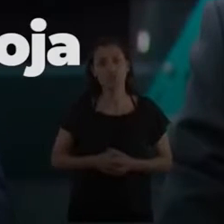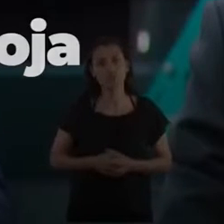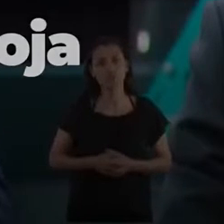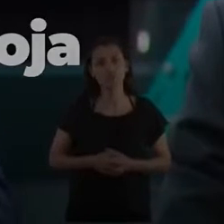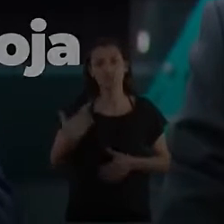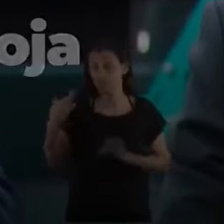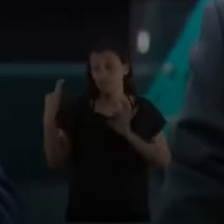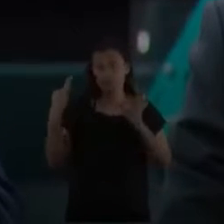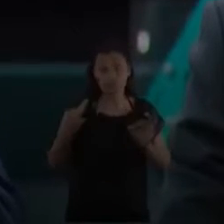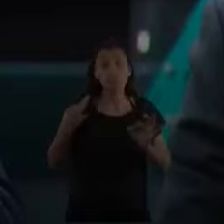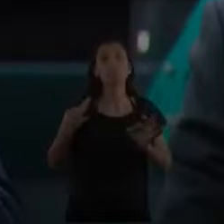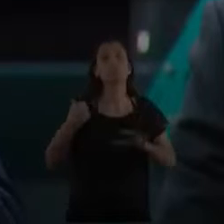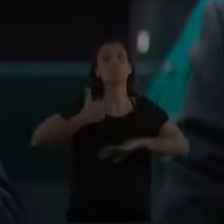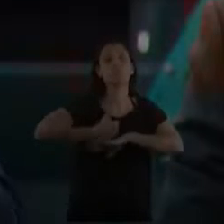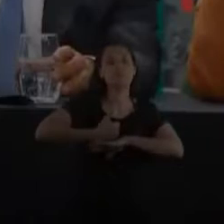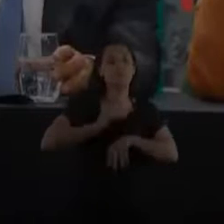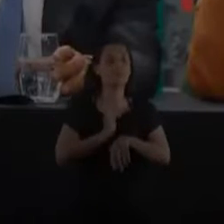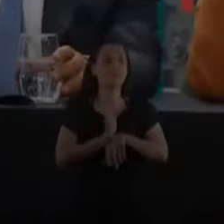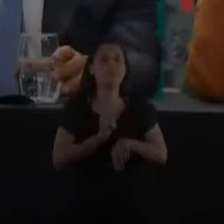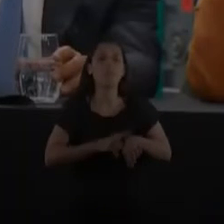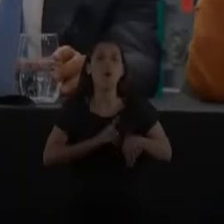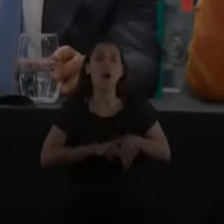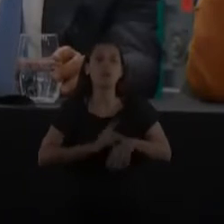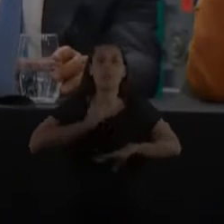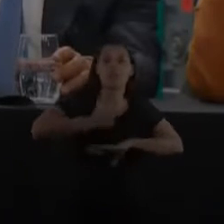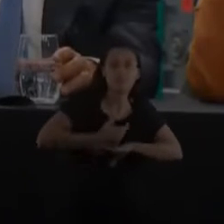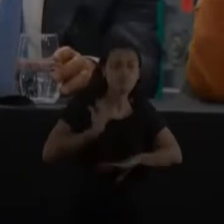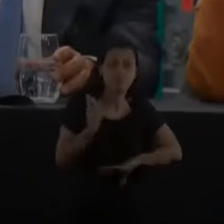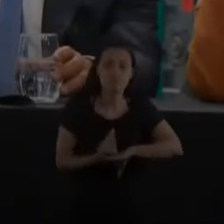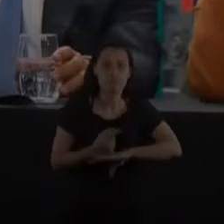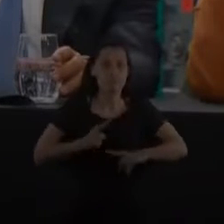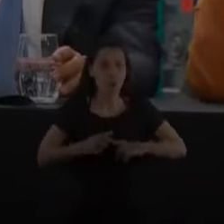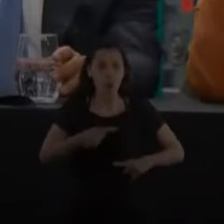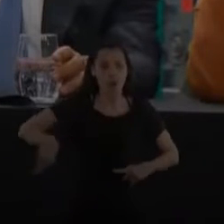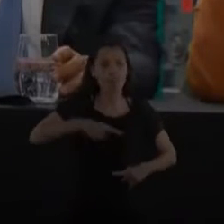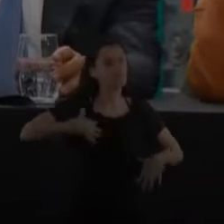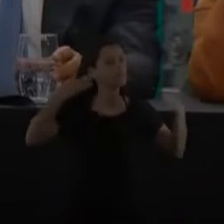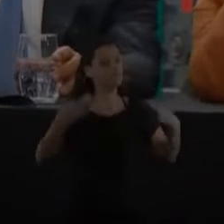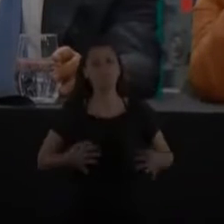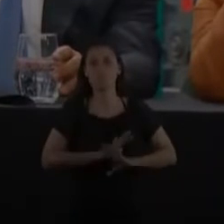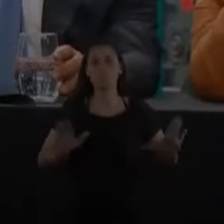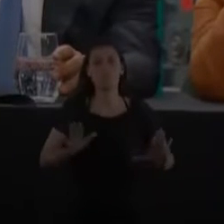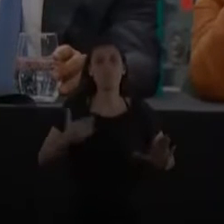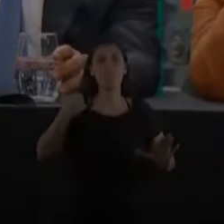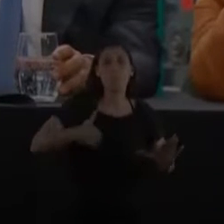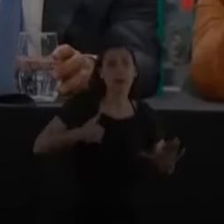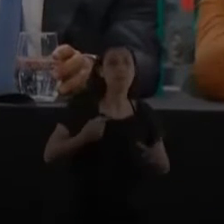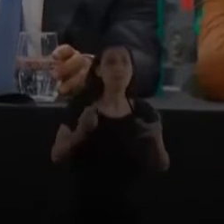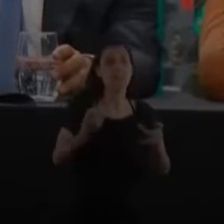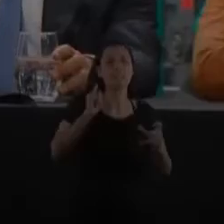que llegamos a la vida política argentina convencidos de que ningún país se desarrolla sin